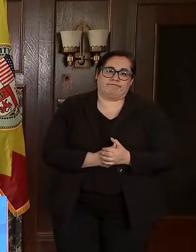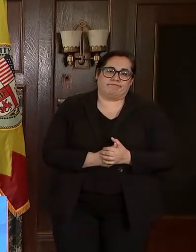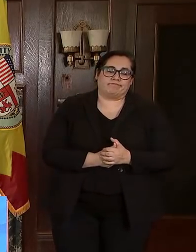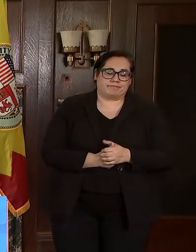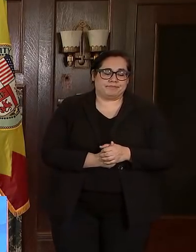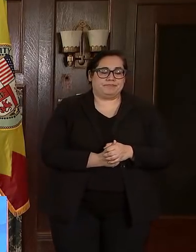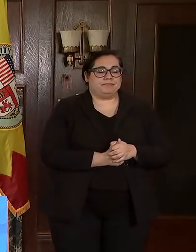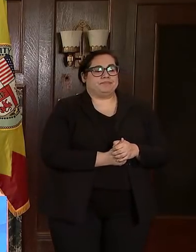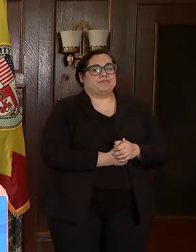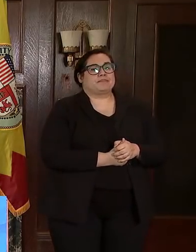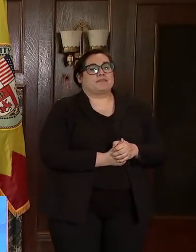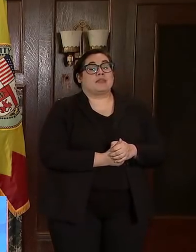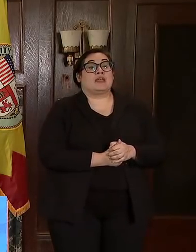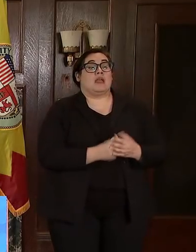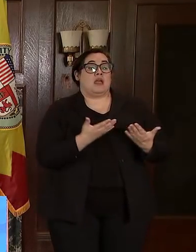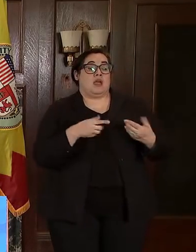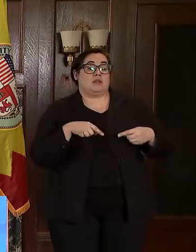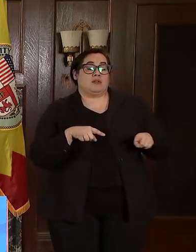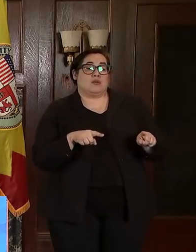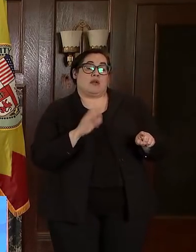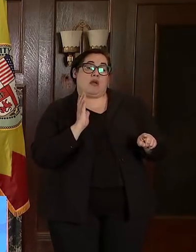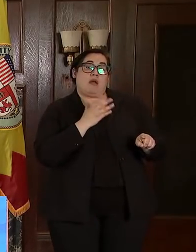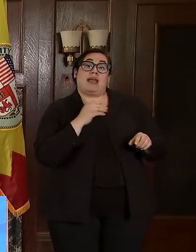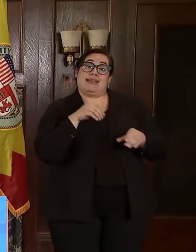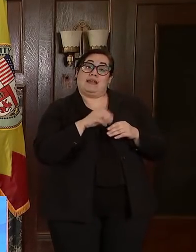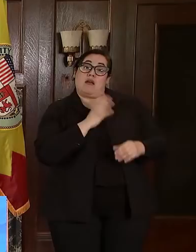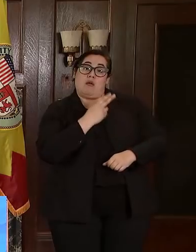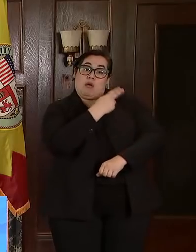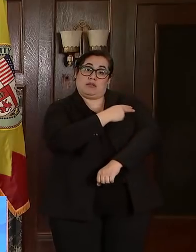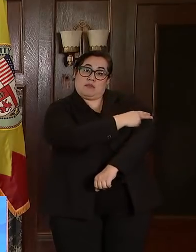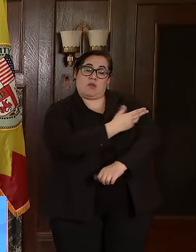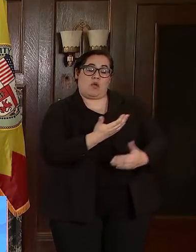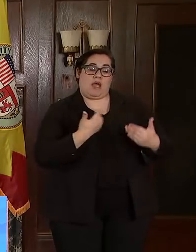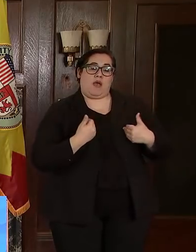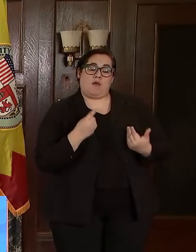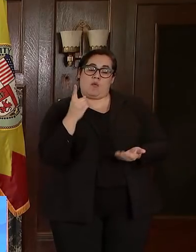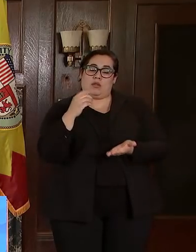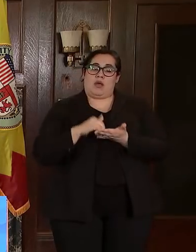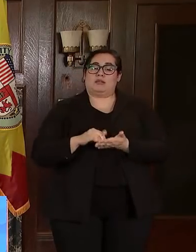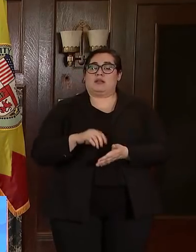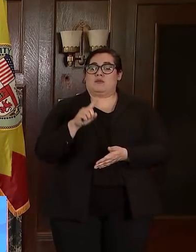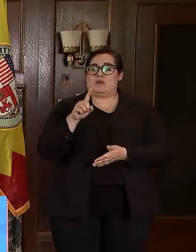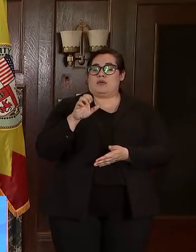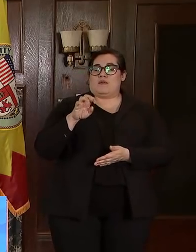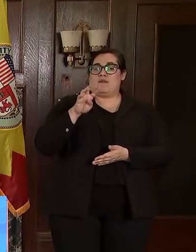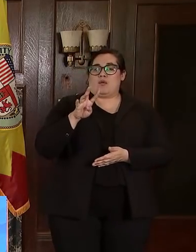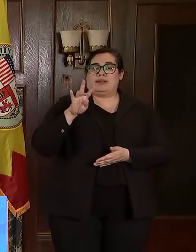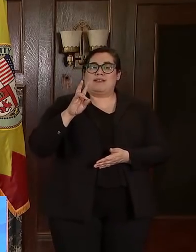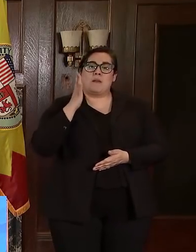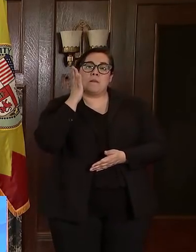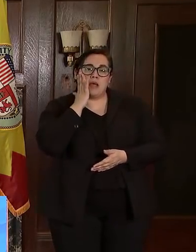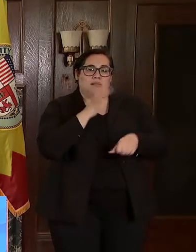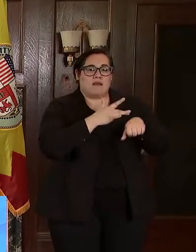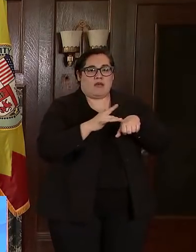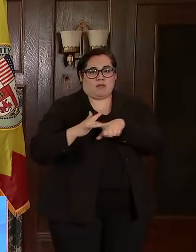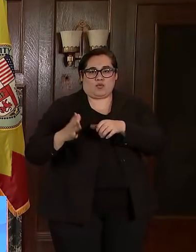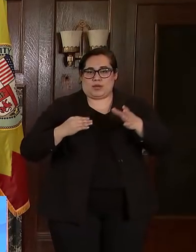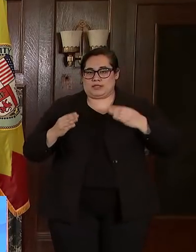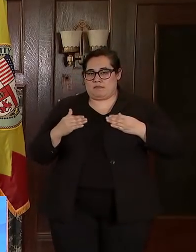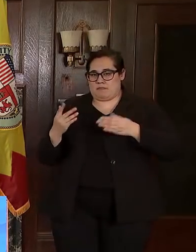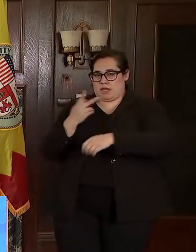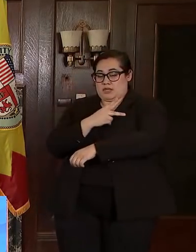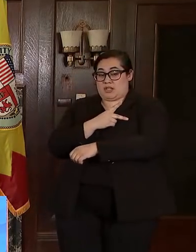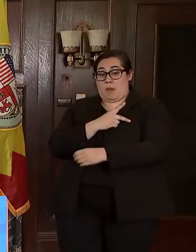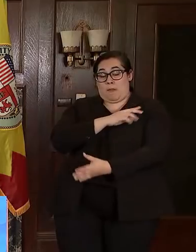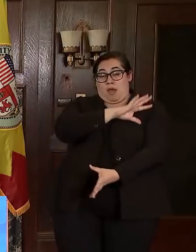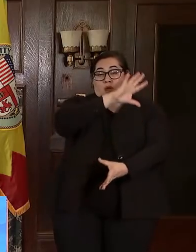fallecieron. En nuestros hospitales tenemos 1,147 camas disponibles y